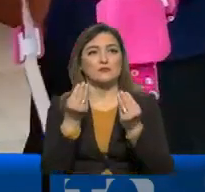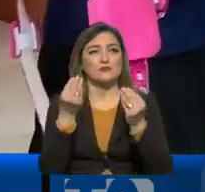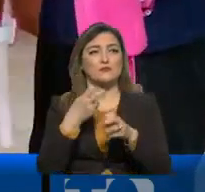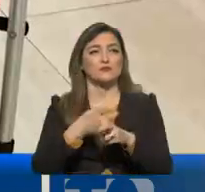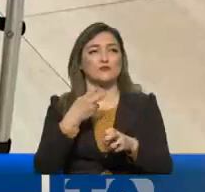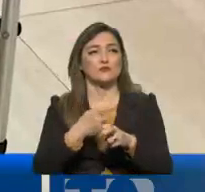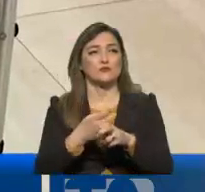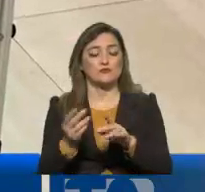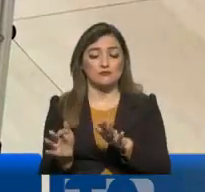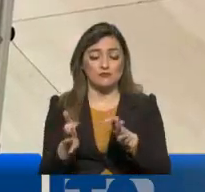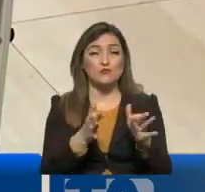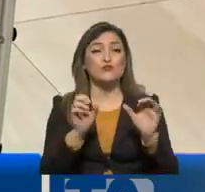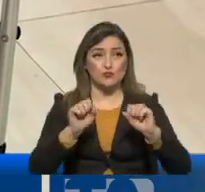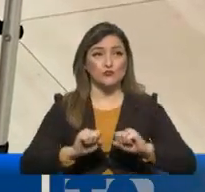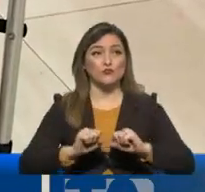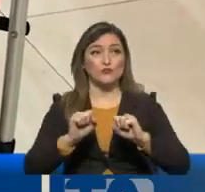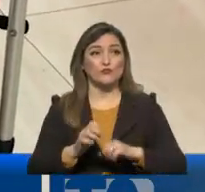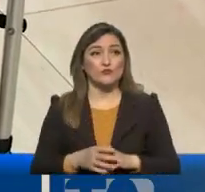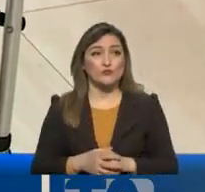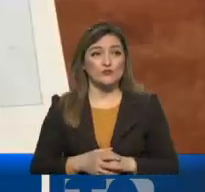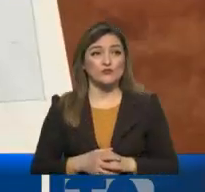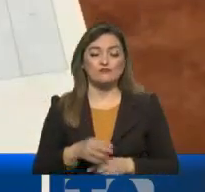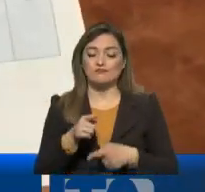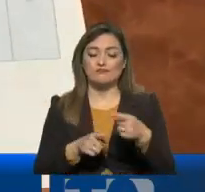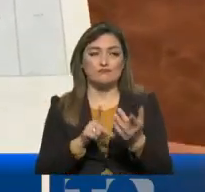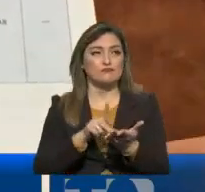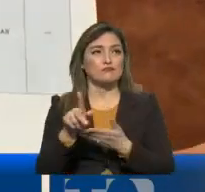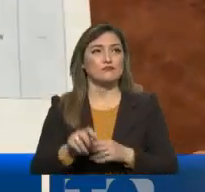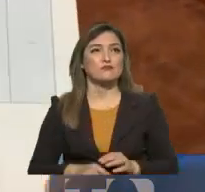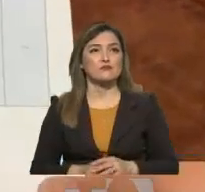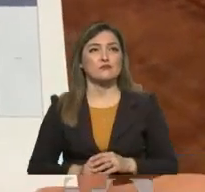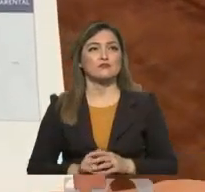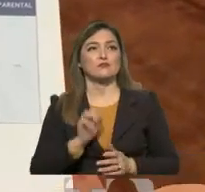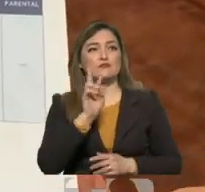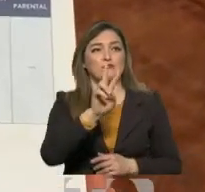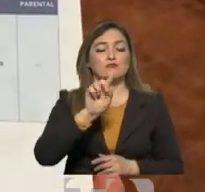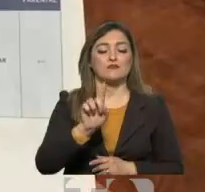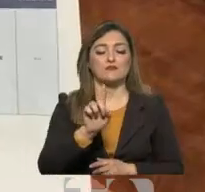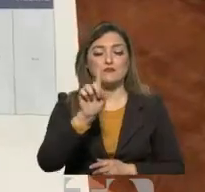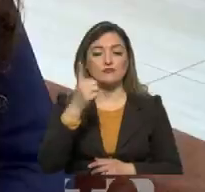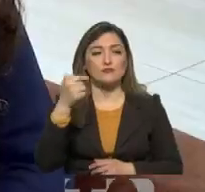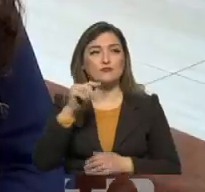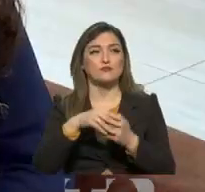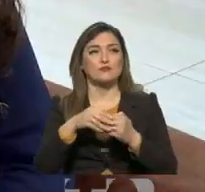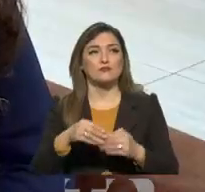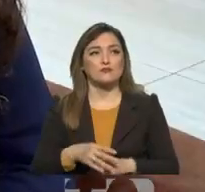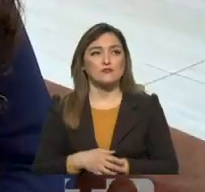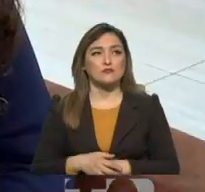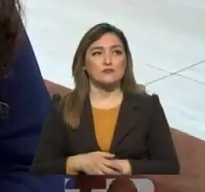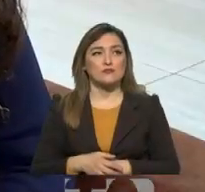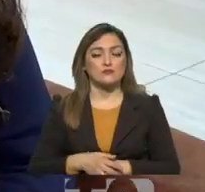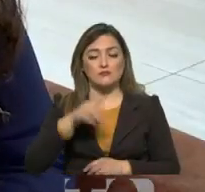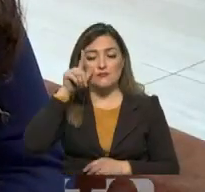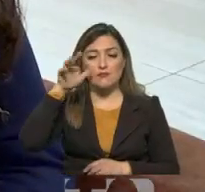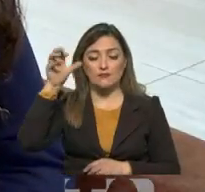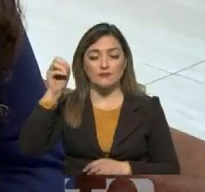saber que existe un tratamiento que sin embargo se ha tornado inalcanzable por su costo, 2.1 millones de dólares. A nuestro presidente,